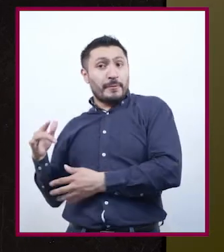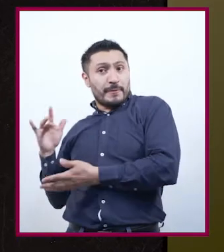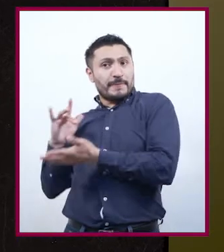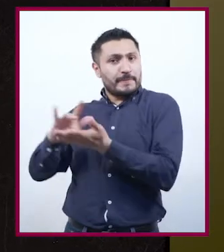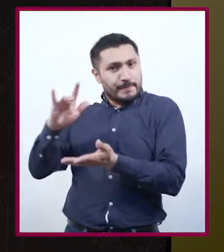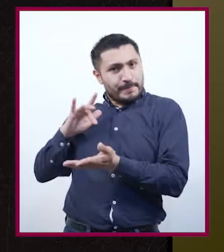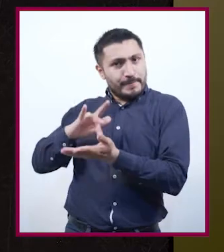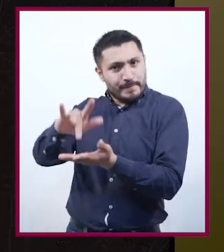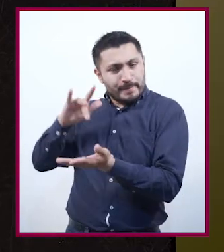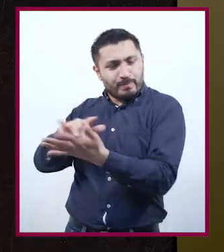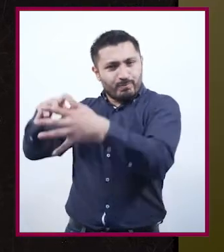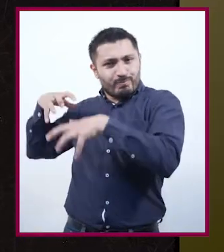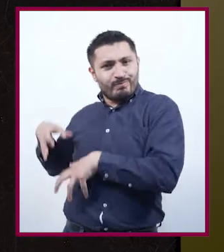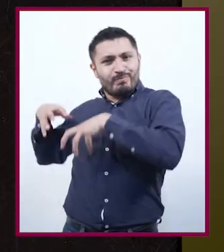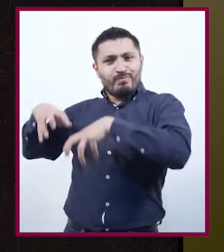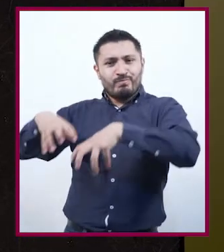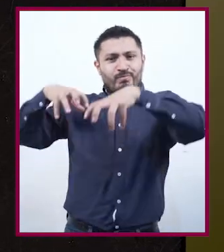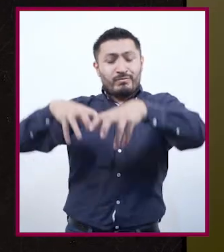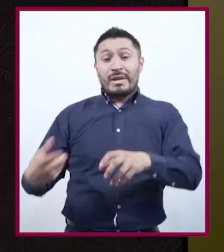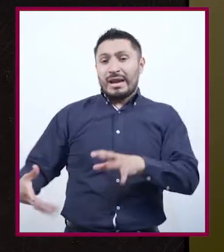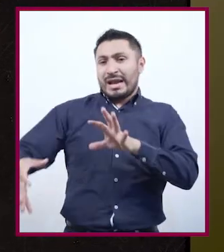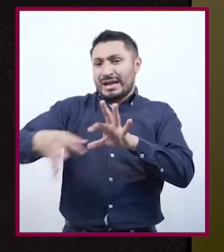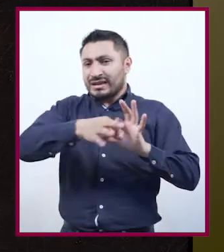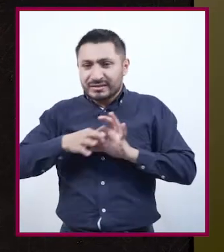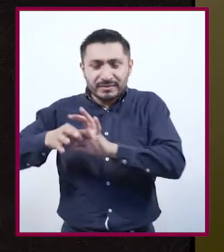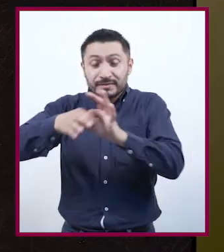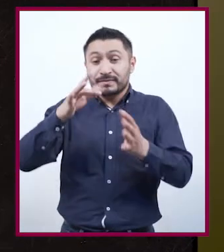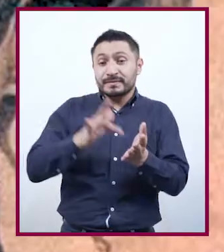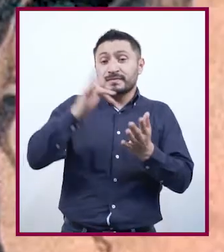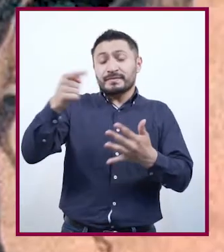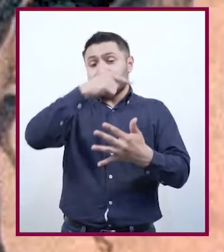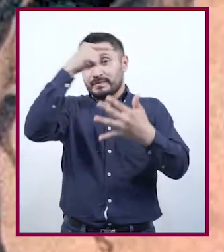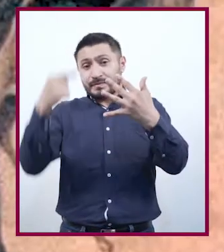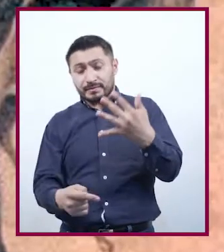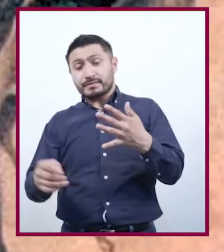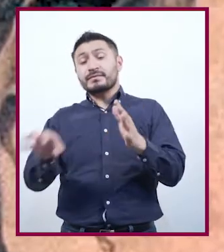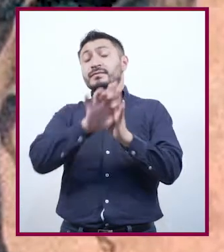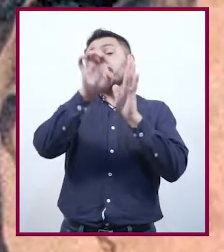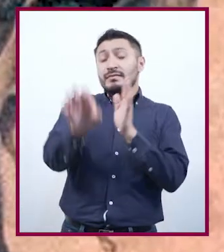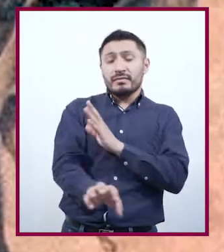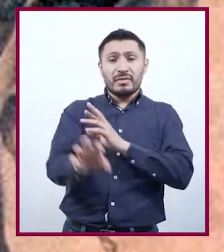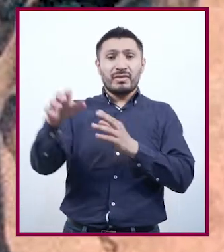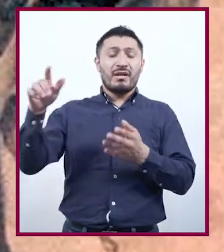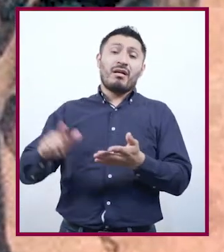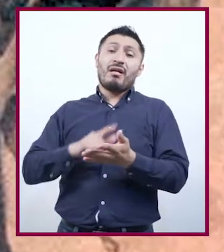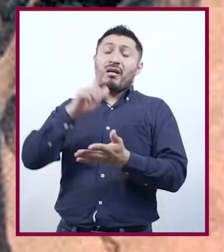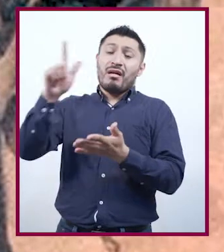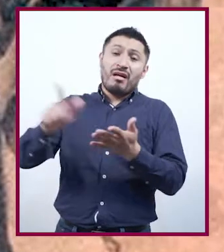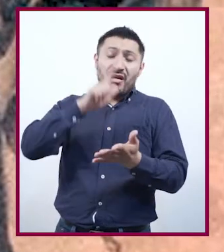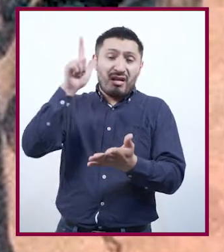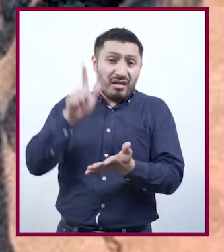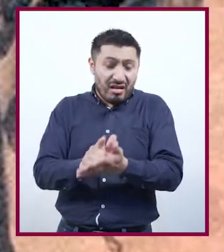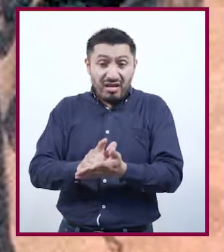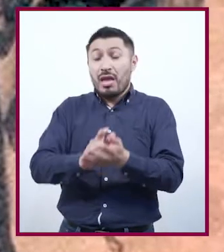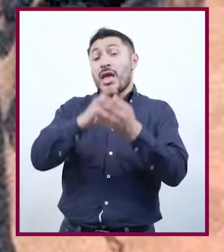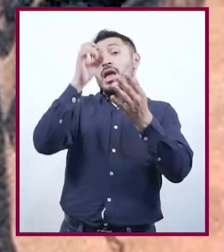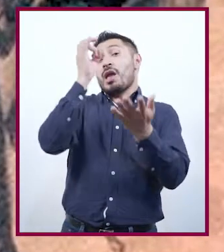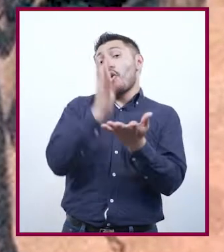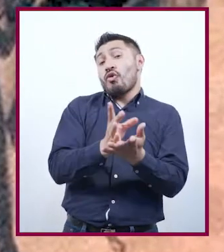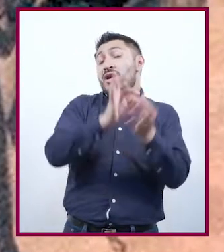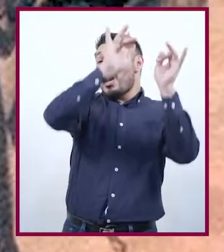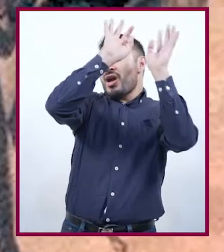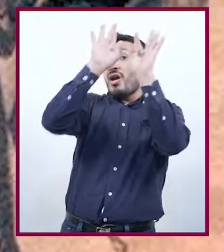bajos. Esta alianza se concretó gracias a múltiples factores, entre ellos las reformas borbónicas